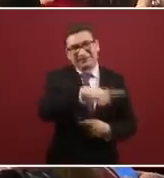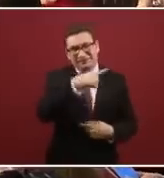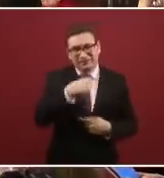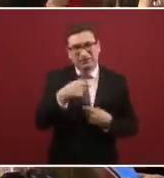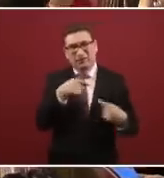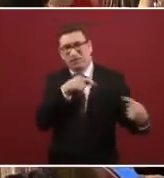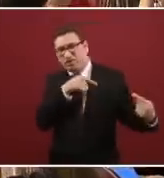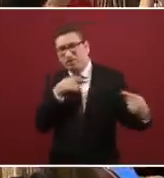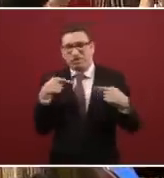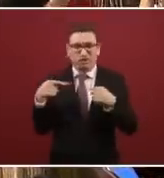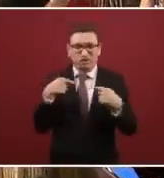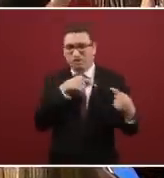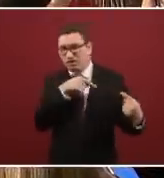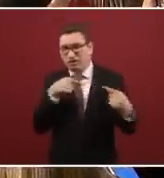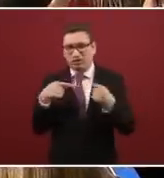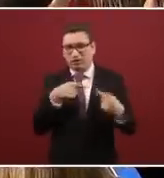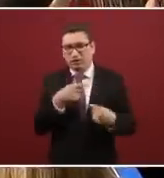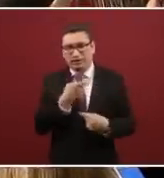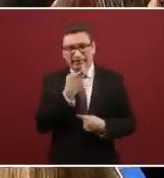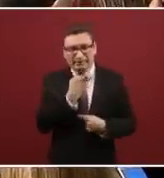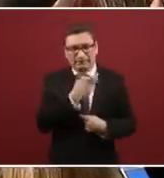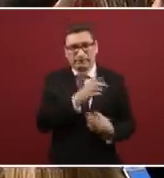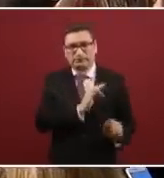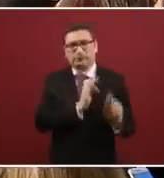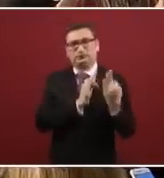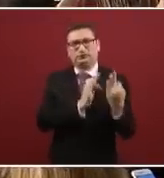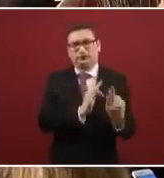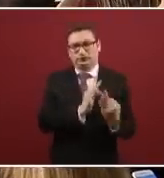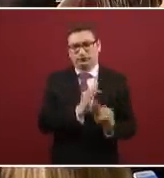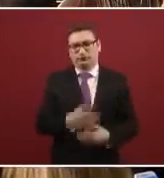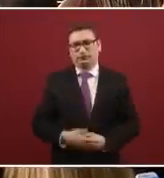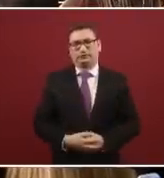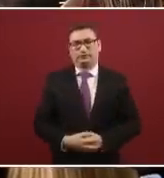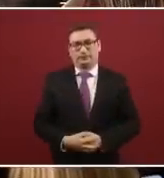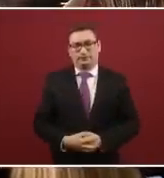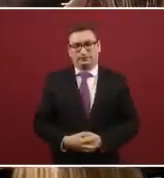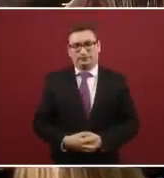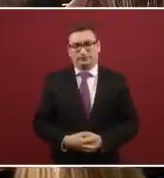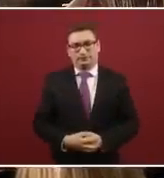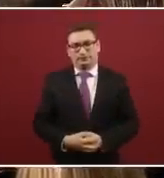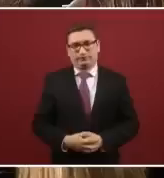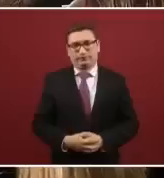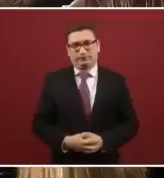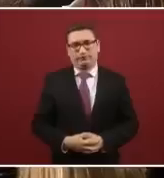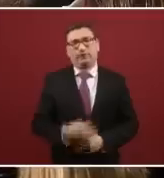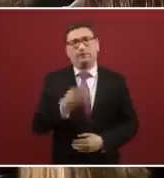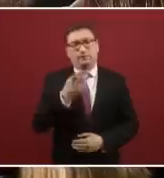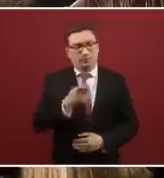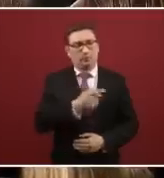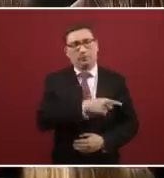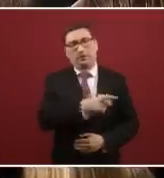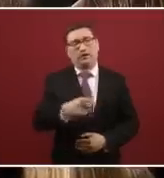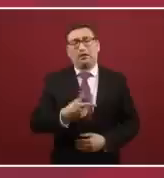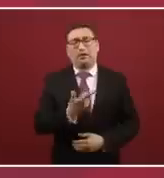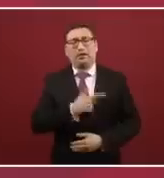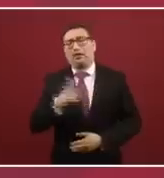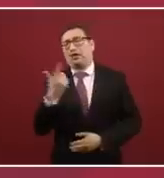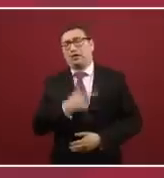Por eso, pues hay estas inconformidades,